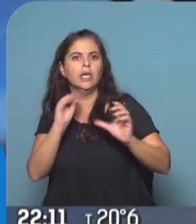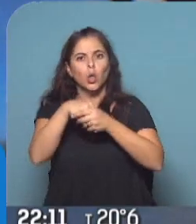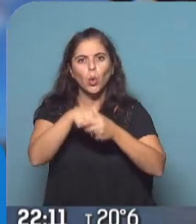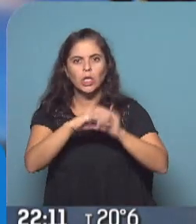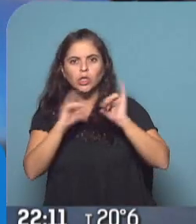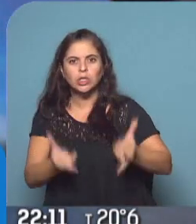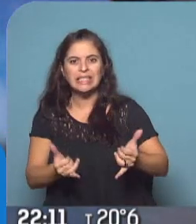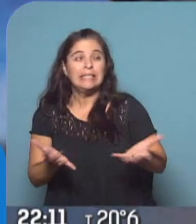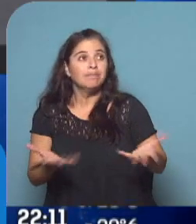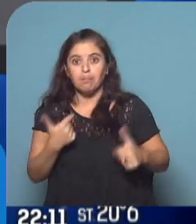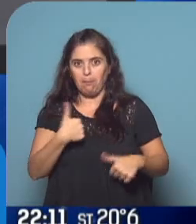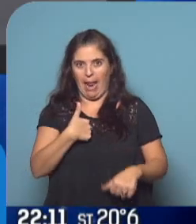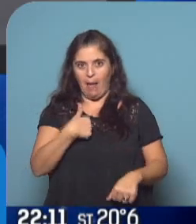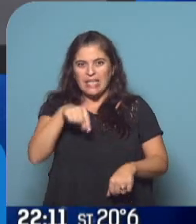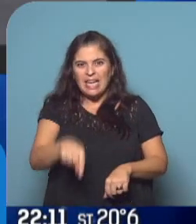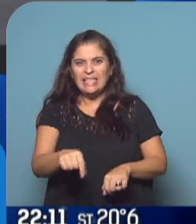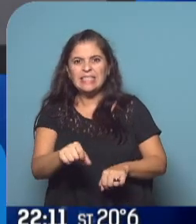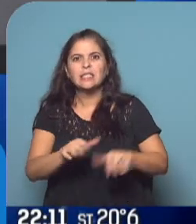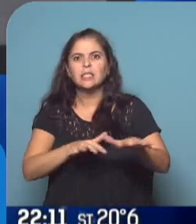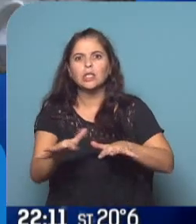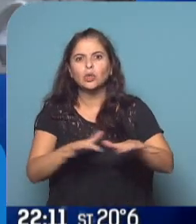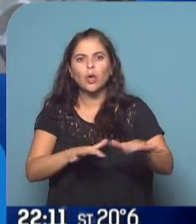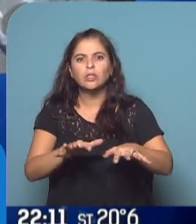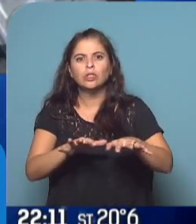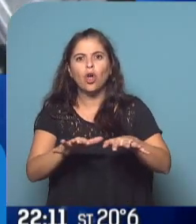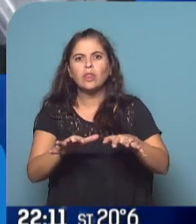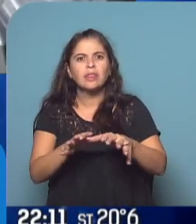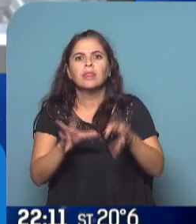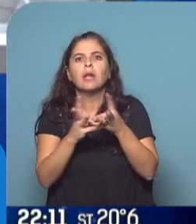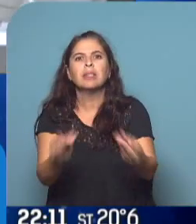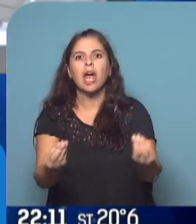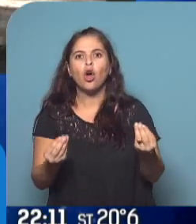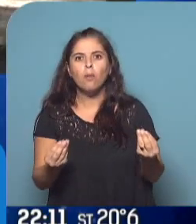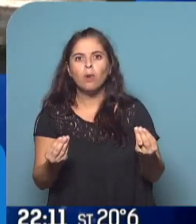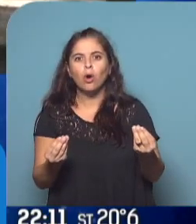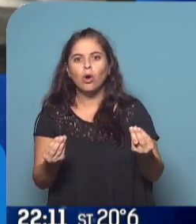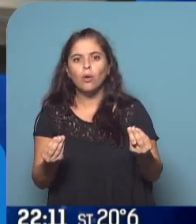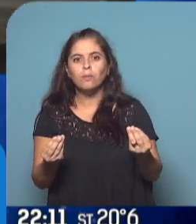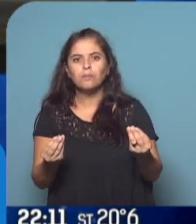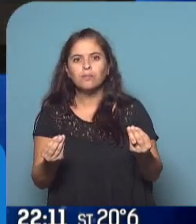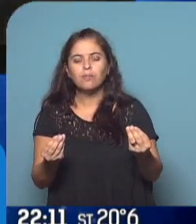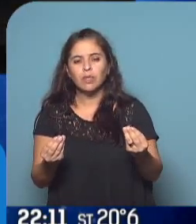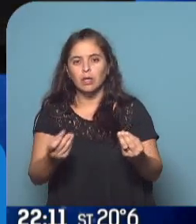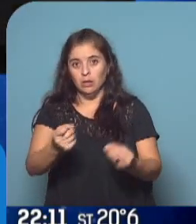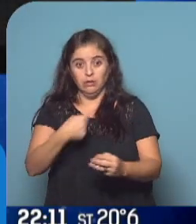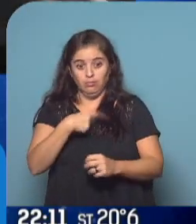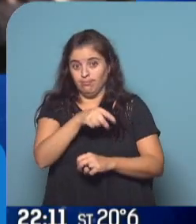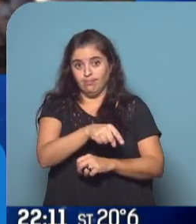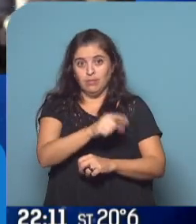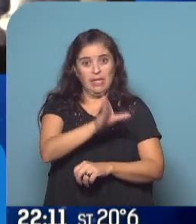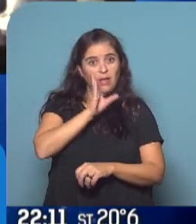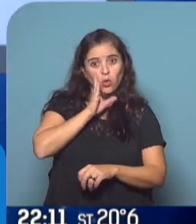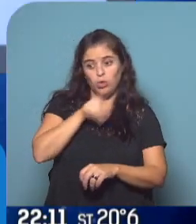mí toda esta jugada termina de alguna manera haciendo más fuerte a los dos extremos, a los dos extremistas de los dos lados, tanto estadounidenses